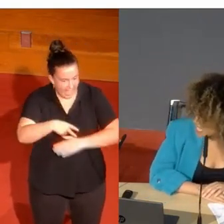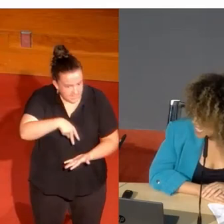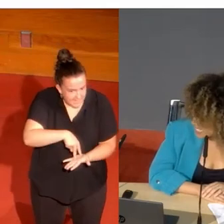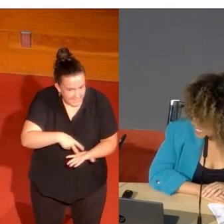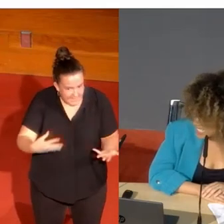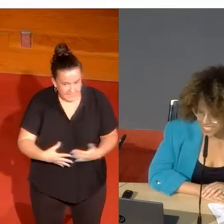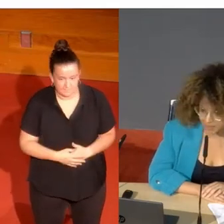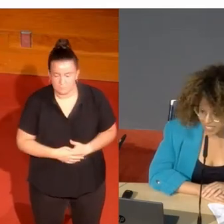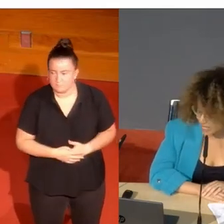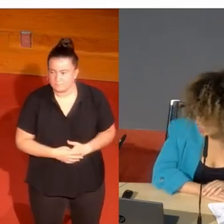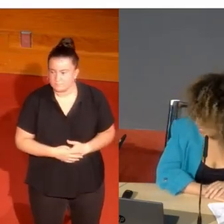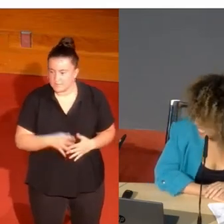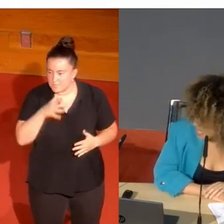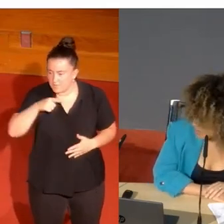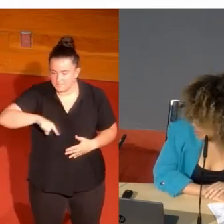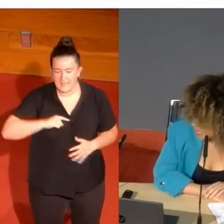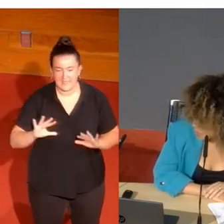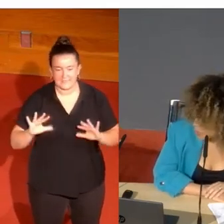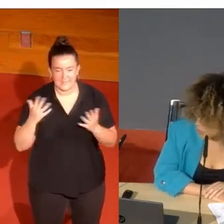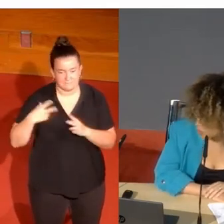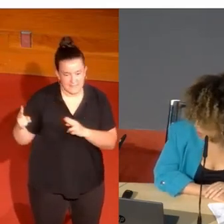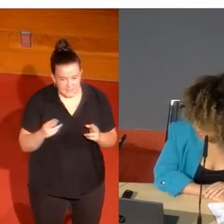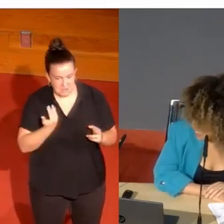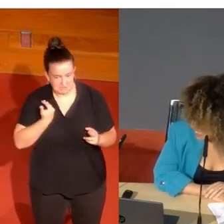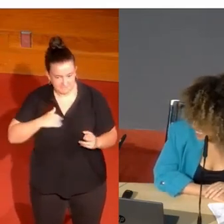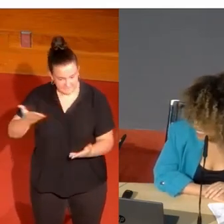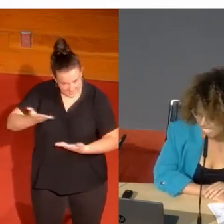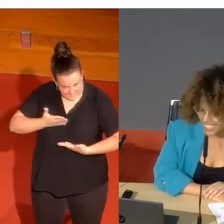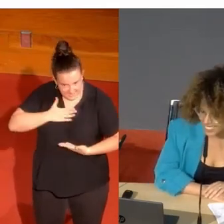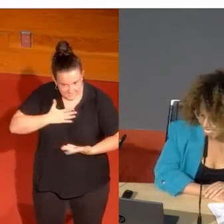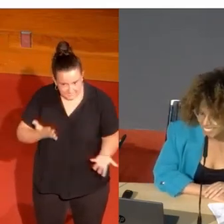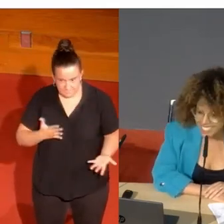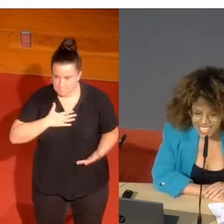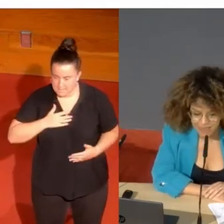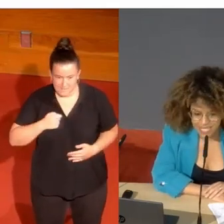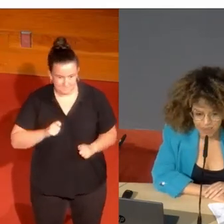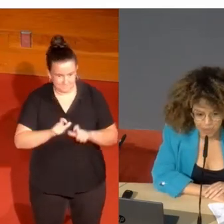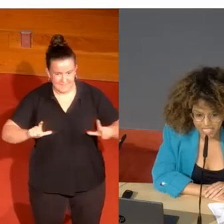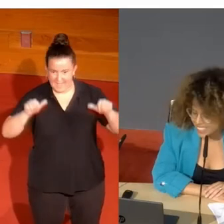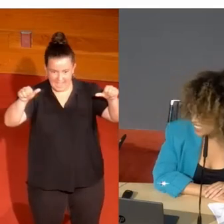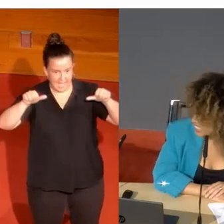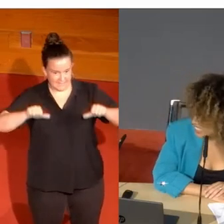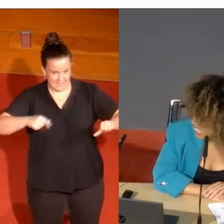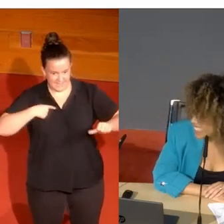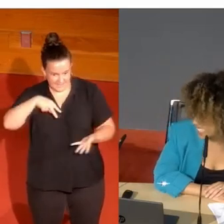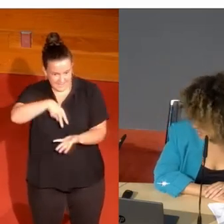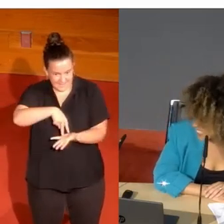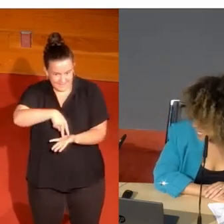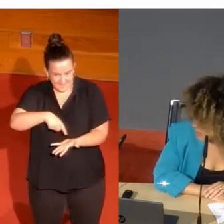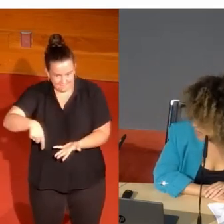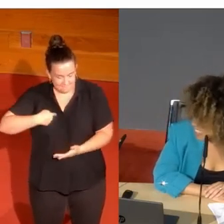permitirme estar en esta décima edición para mí es un honor formar parte de de este cartel han pasado por aquí